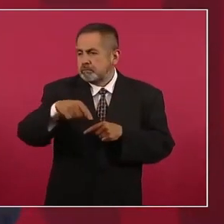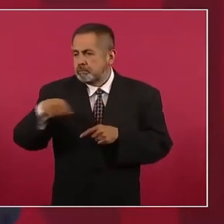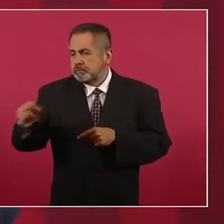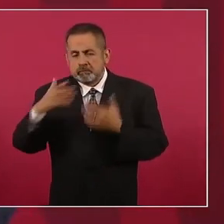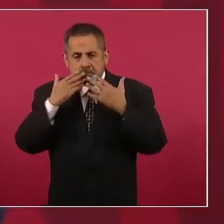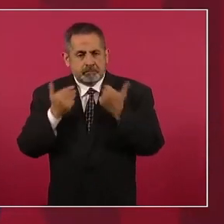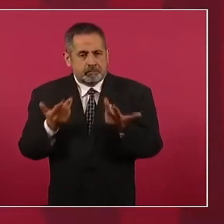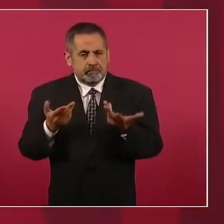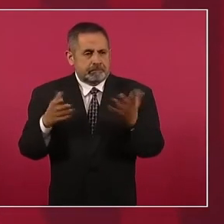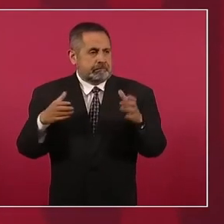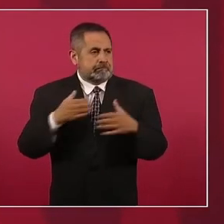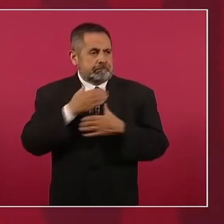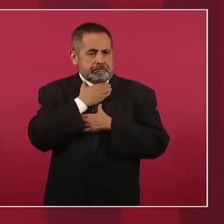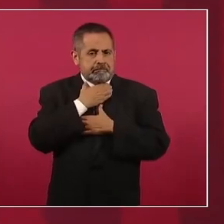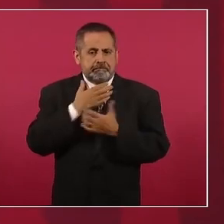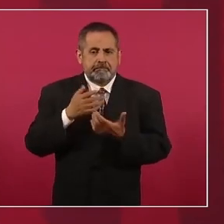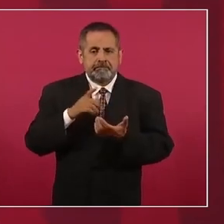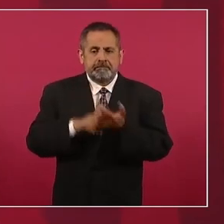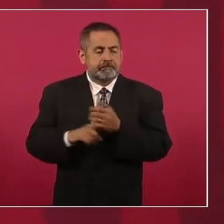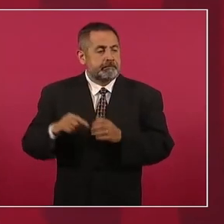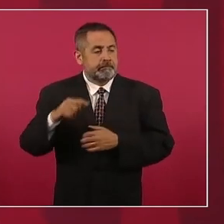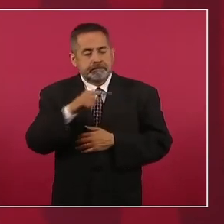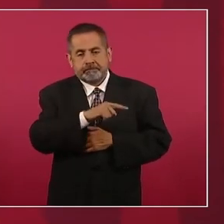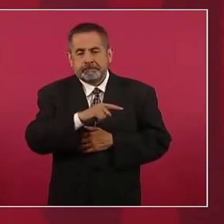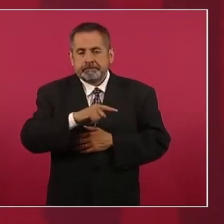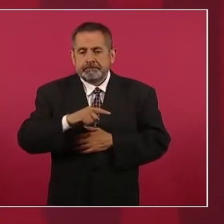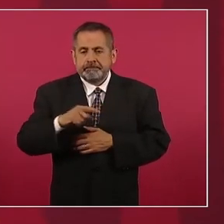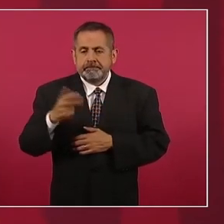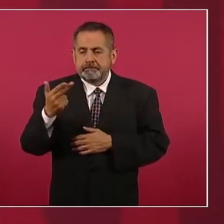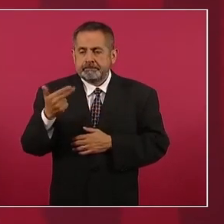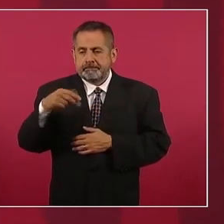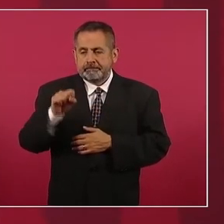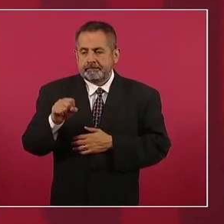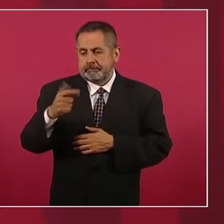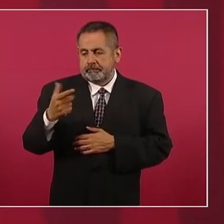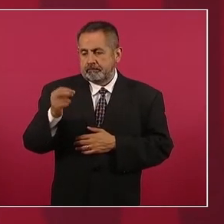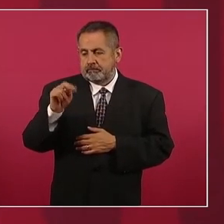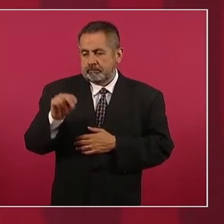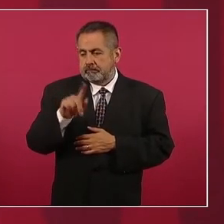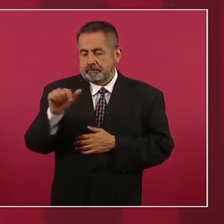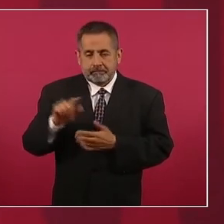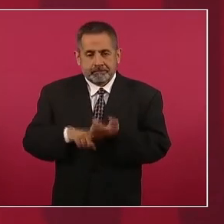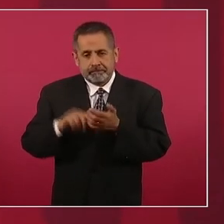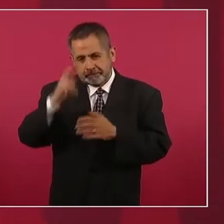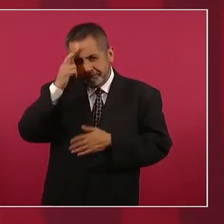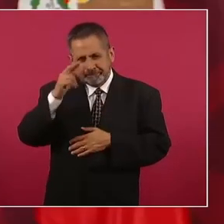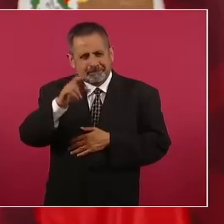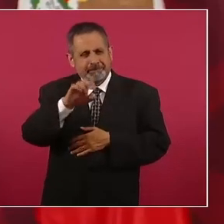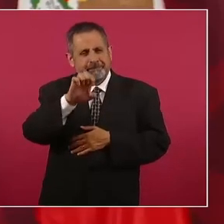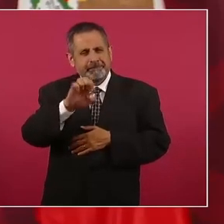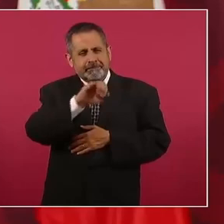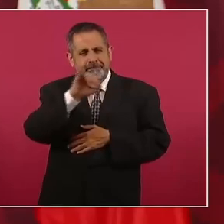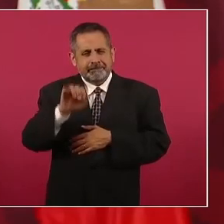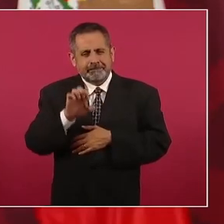Entonces, cuando el finado Juan González se hicieron los ejes viales,